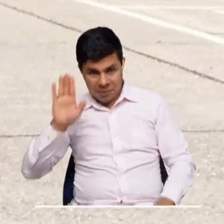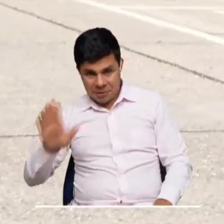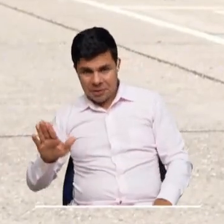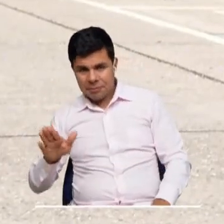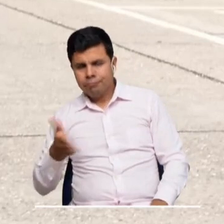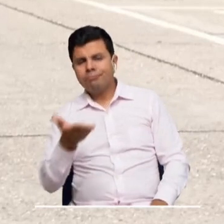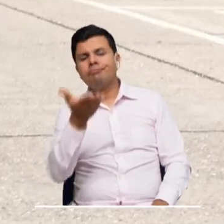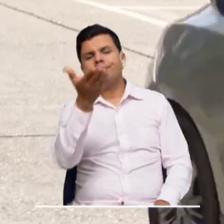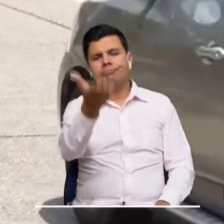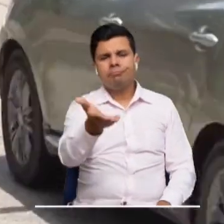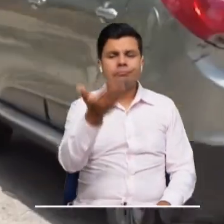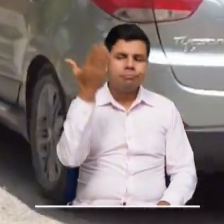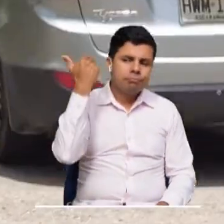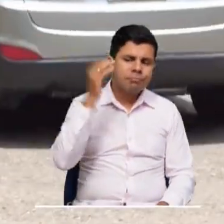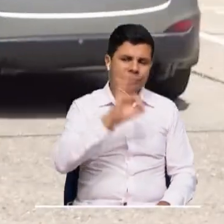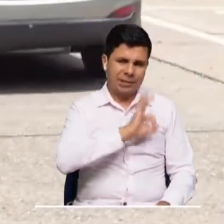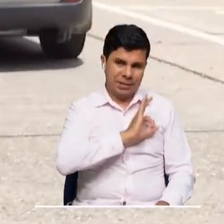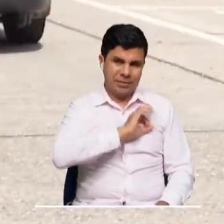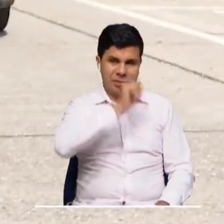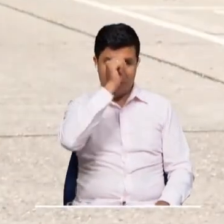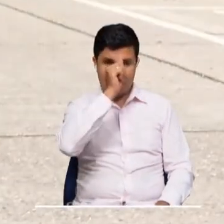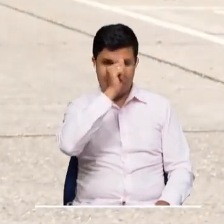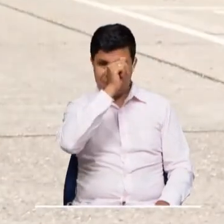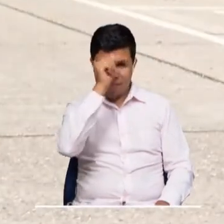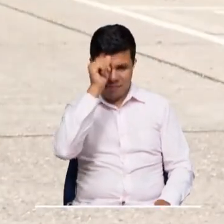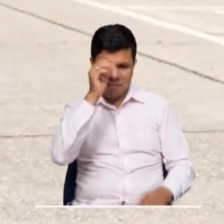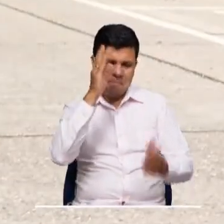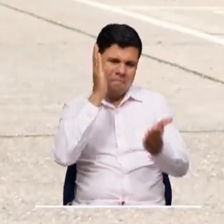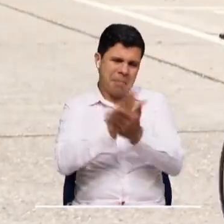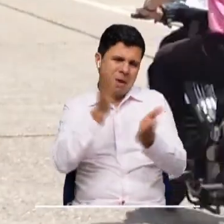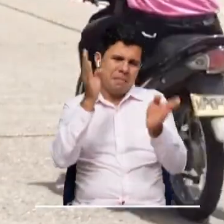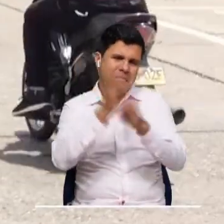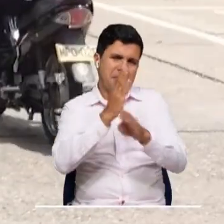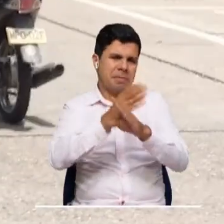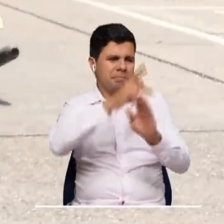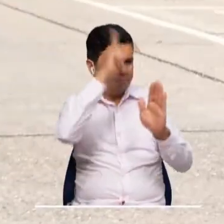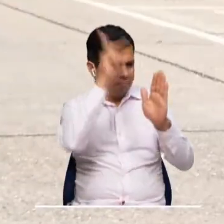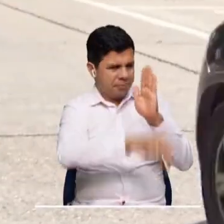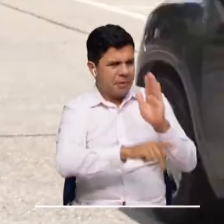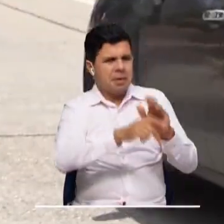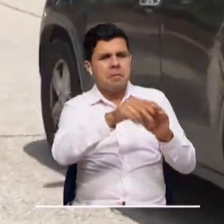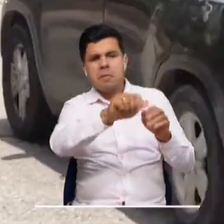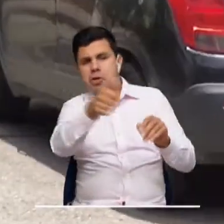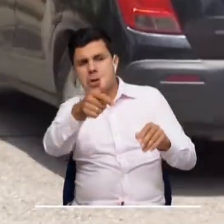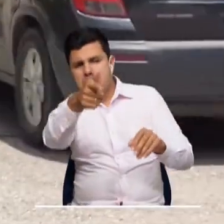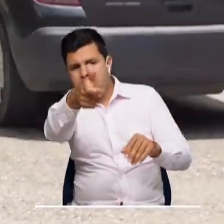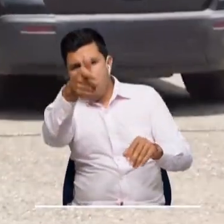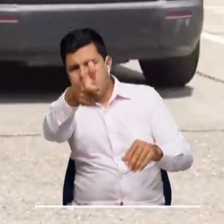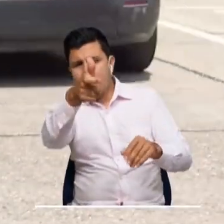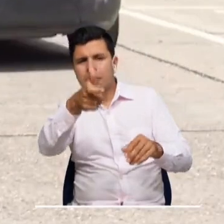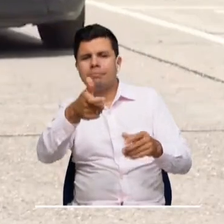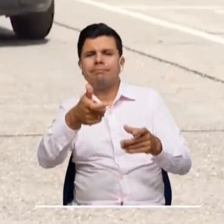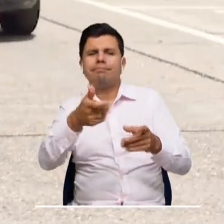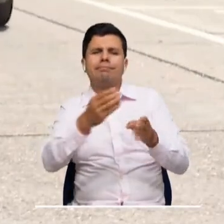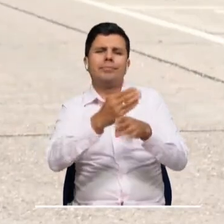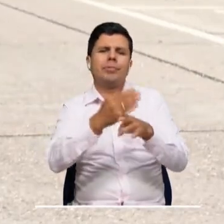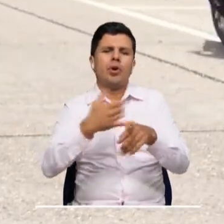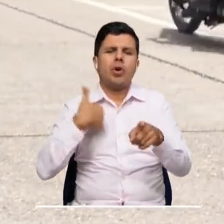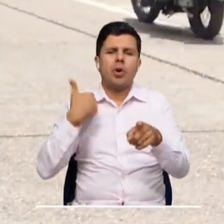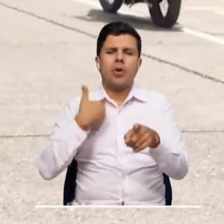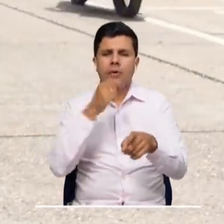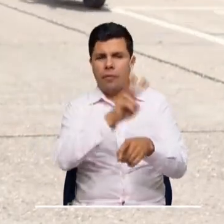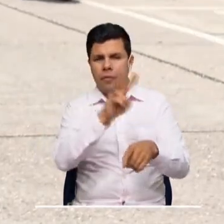Bermeja, durante el fin de semana se han registrado un homicidio y un acto sicarial que deja a un joven de 22 años